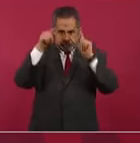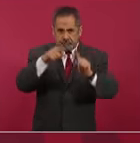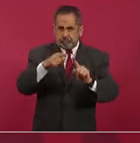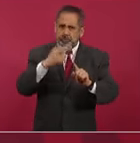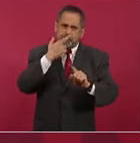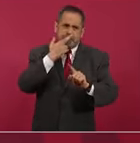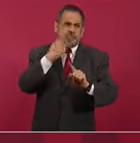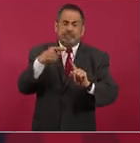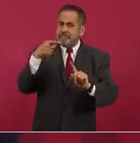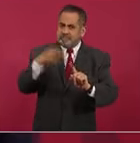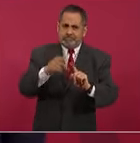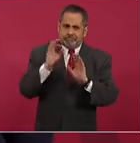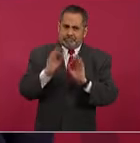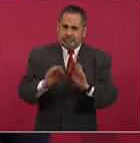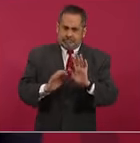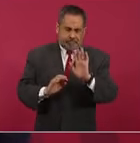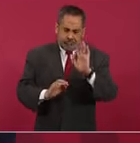hay